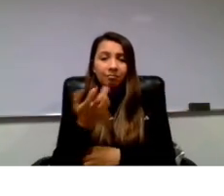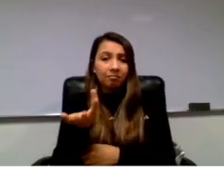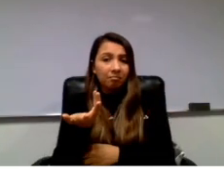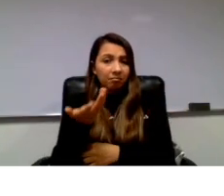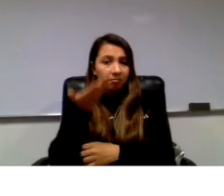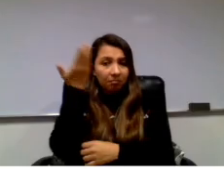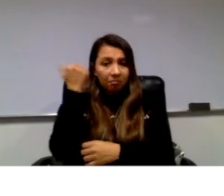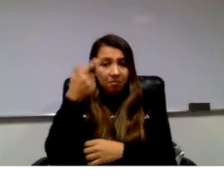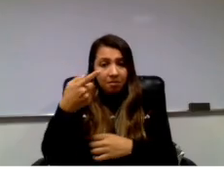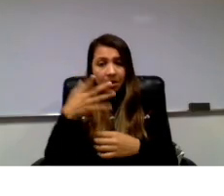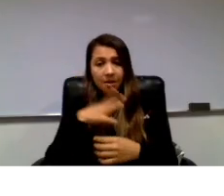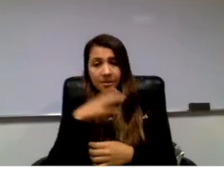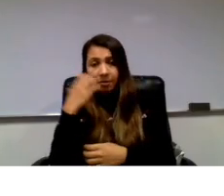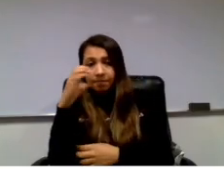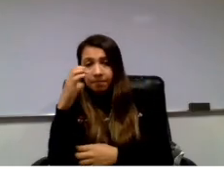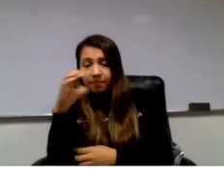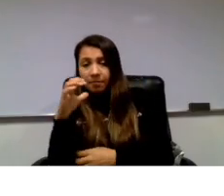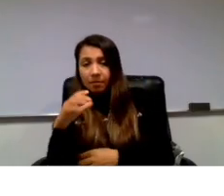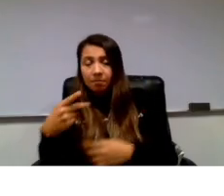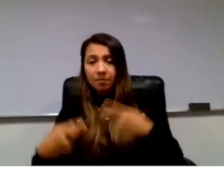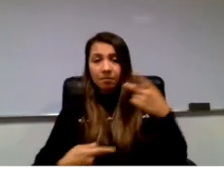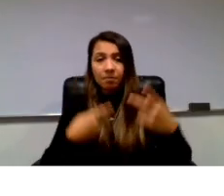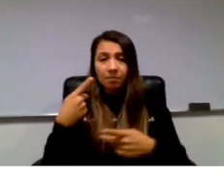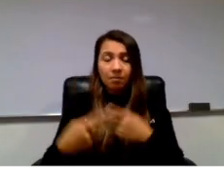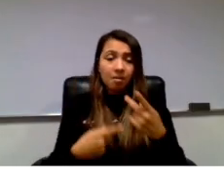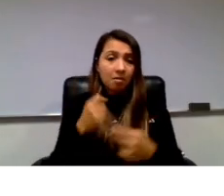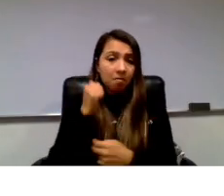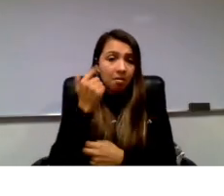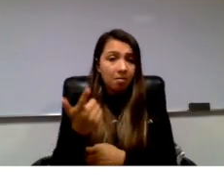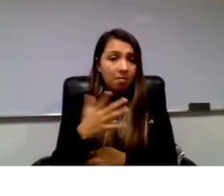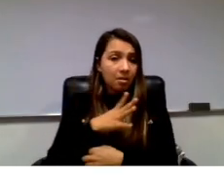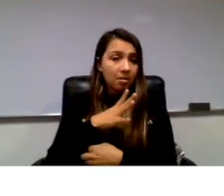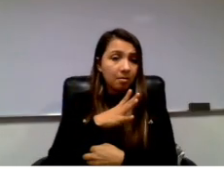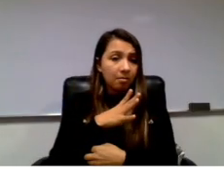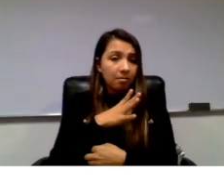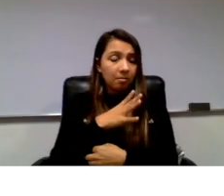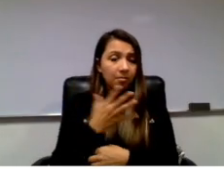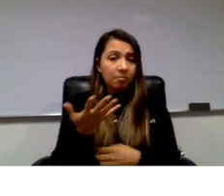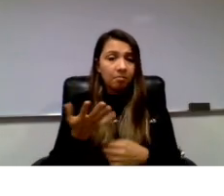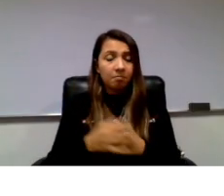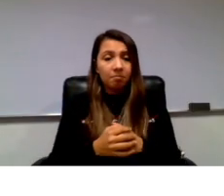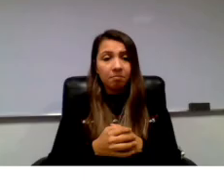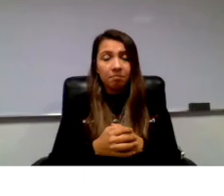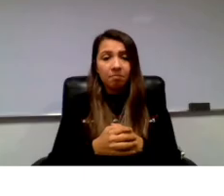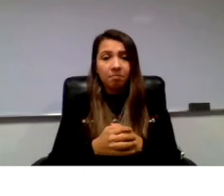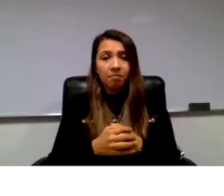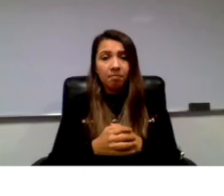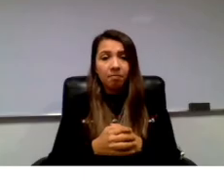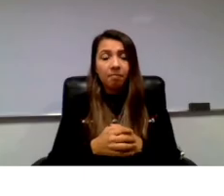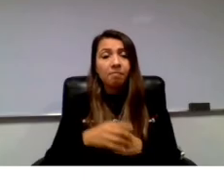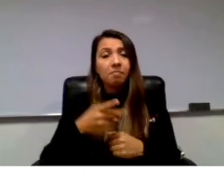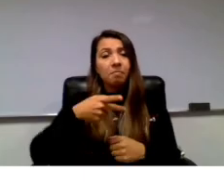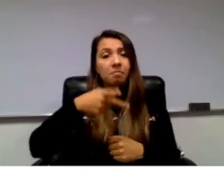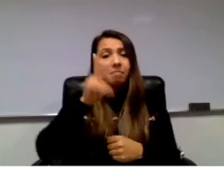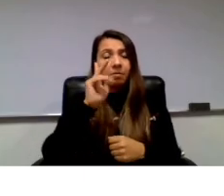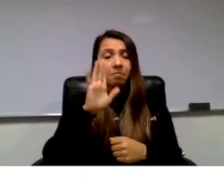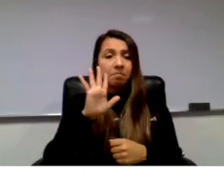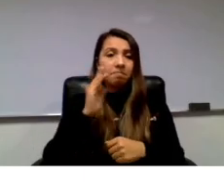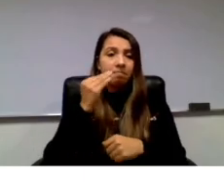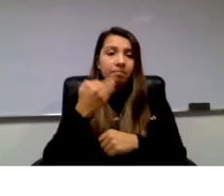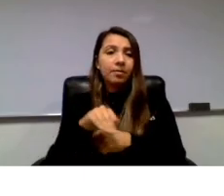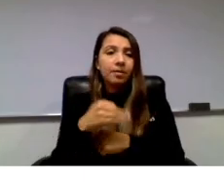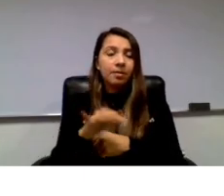No sé si tengamos algunos comentarios, algunas preguntas o comentarios aquí del público que nos está siguiendo por redes, pero de